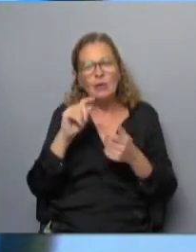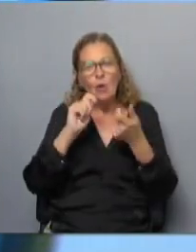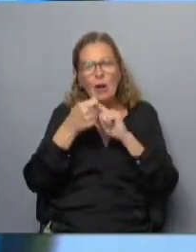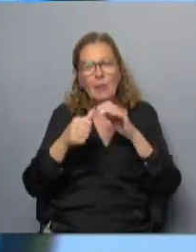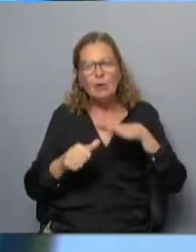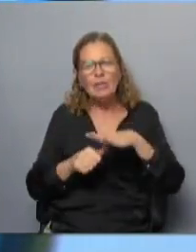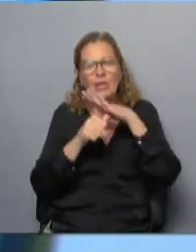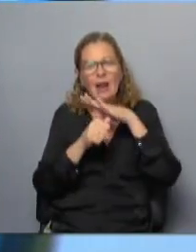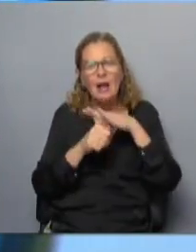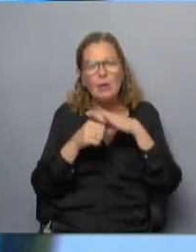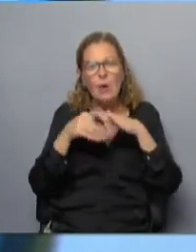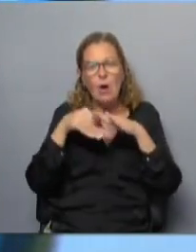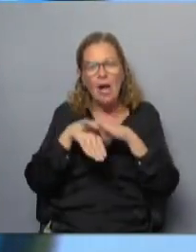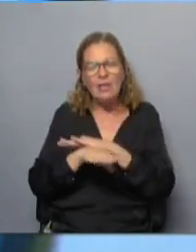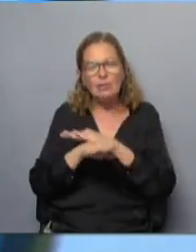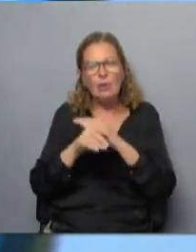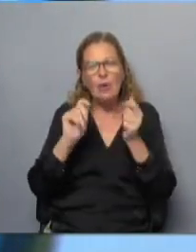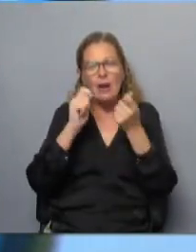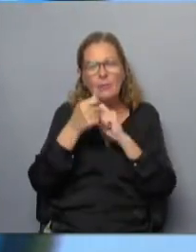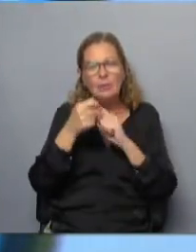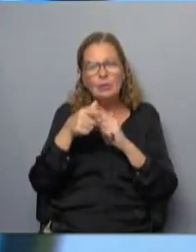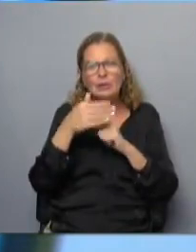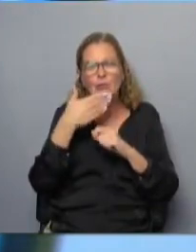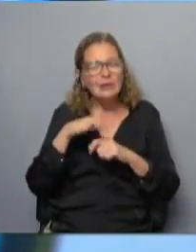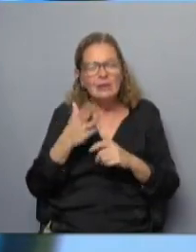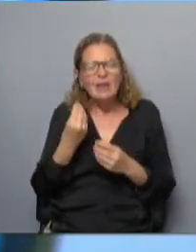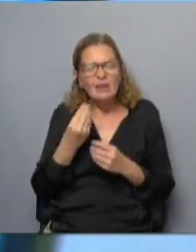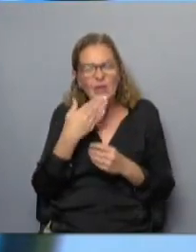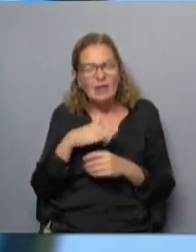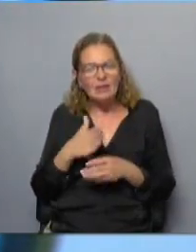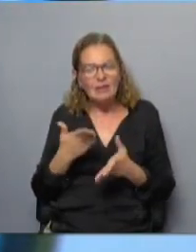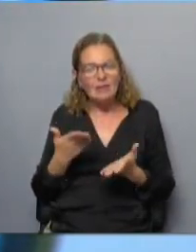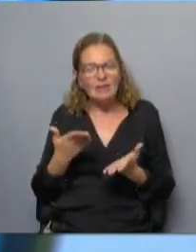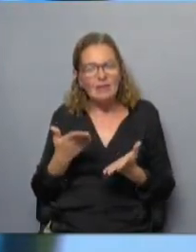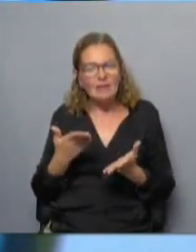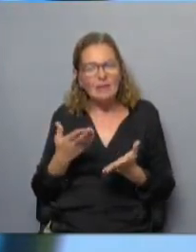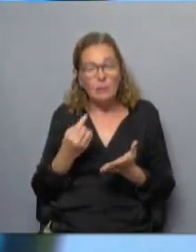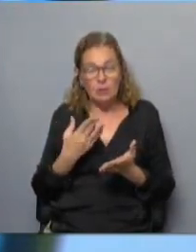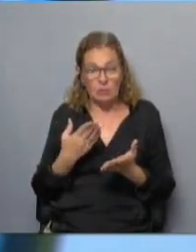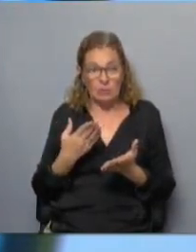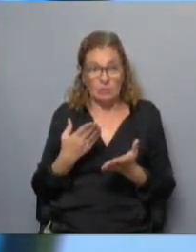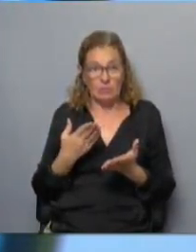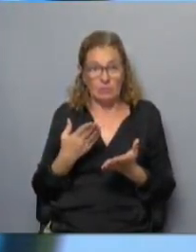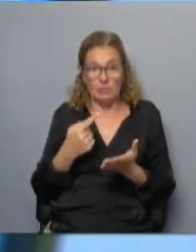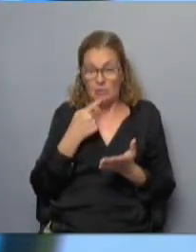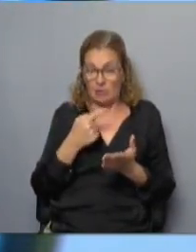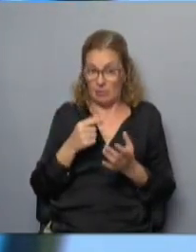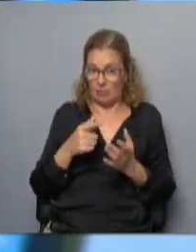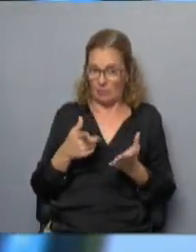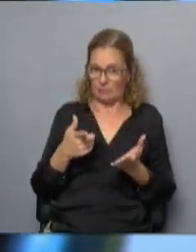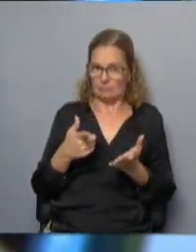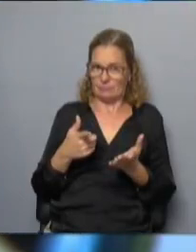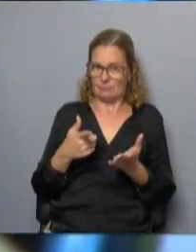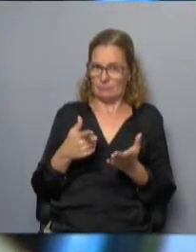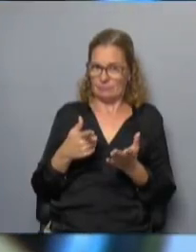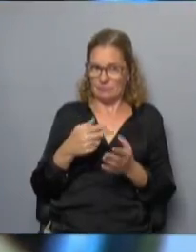liderazgo y un cambio interno que es lo que usted no entiende cuando dice una cosa así uno que tiene que hacer